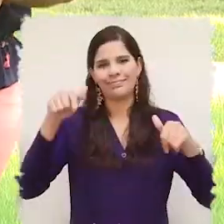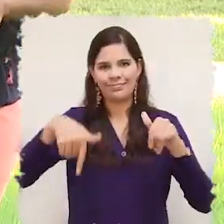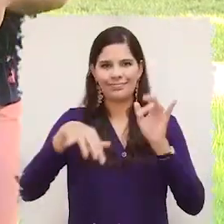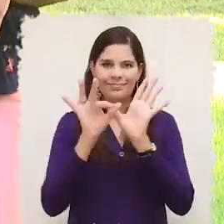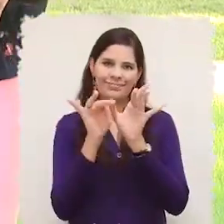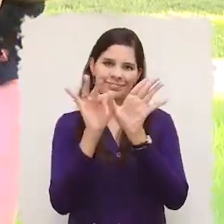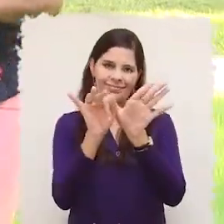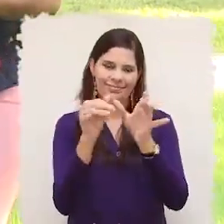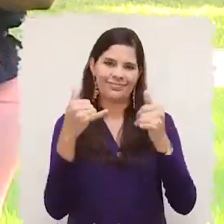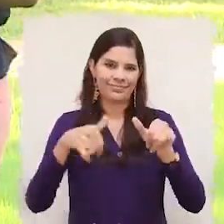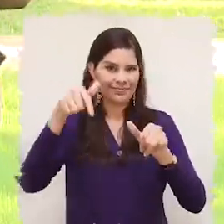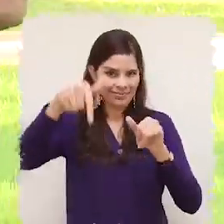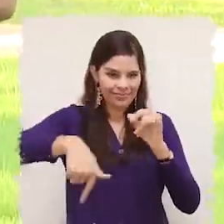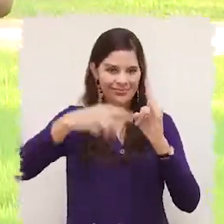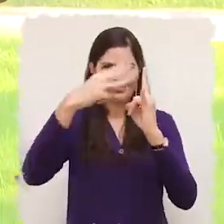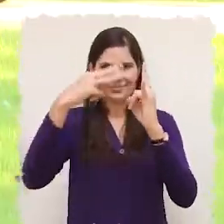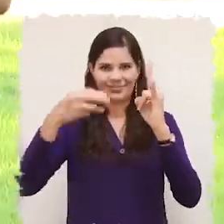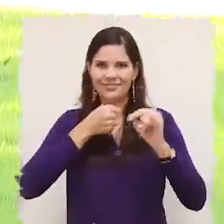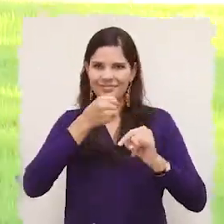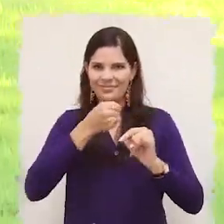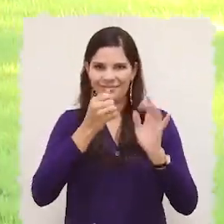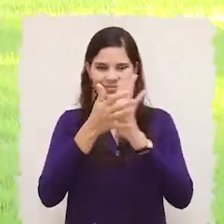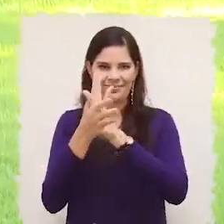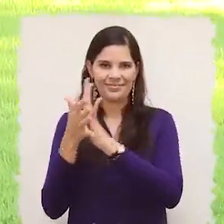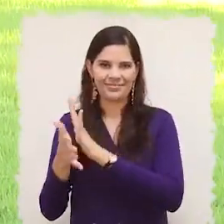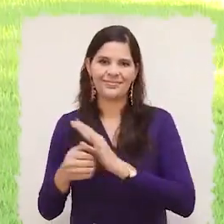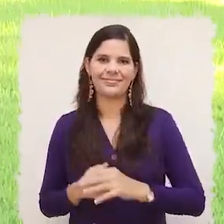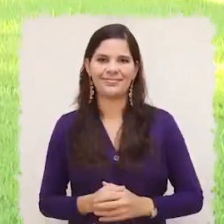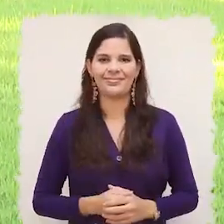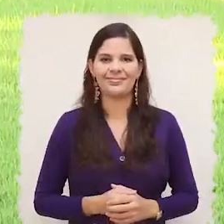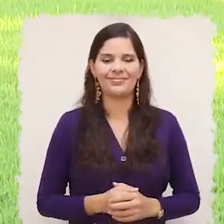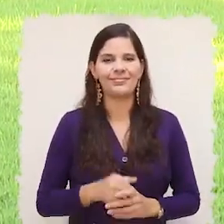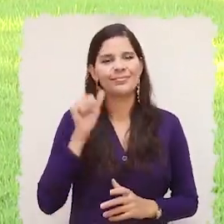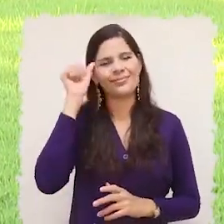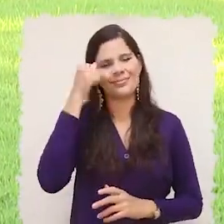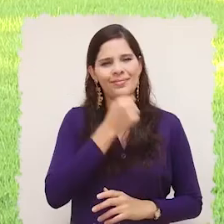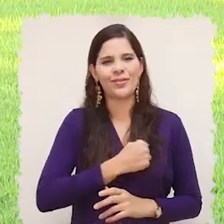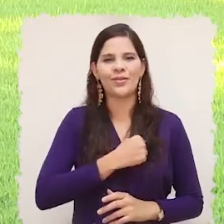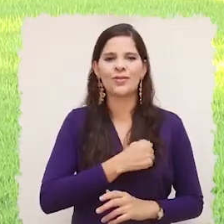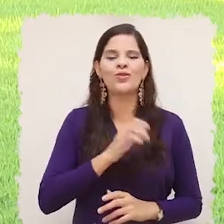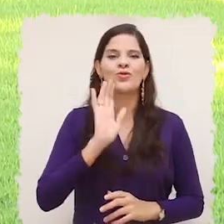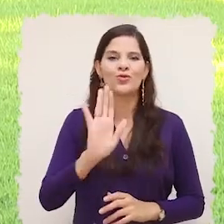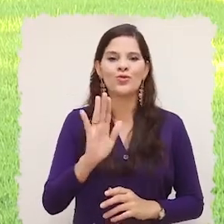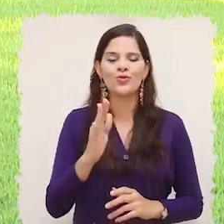Amigos, hemos llegado al final del Campus TV, programa institucional de la Universidad del Magdalena.